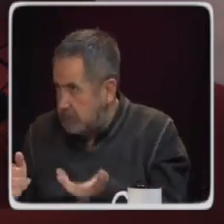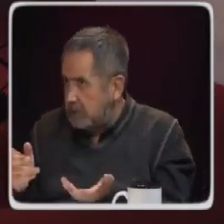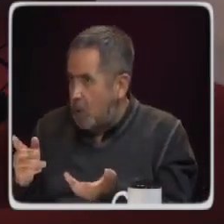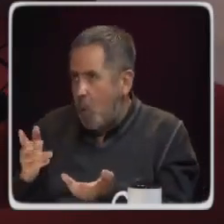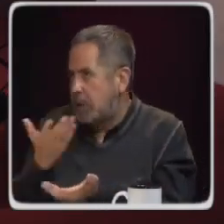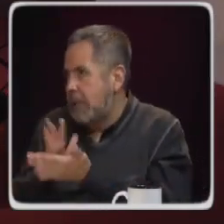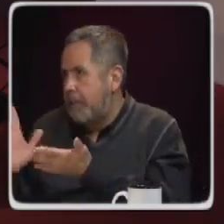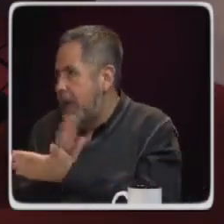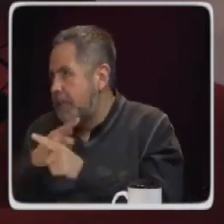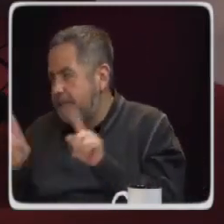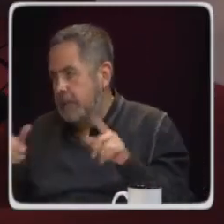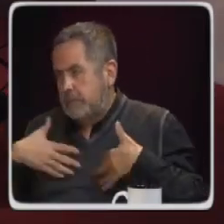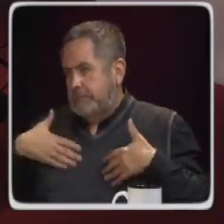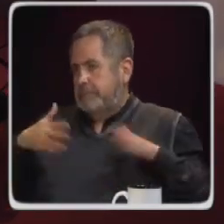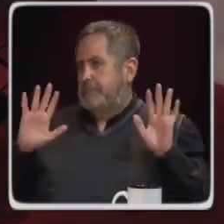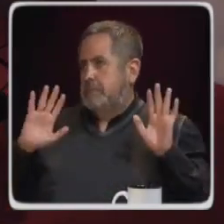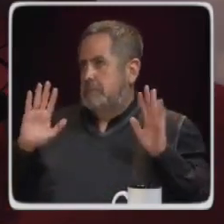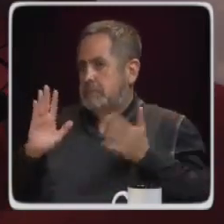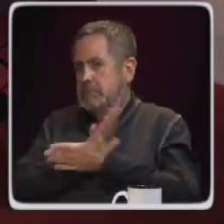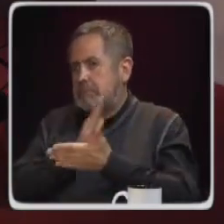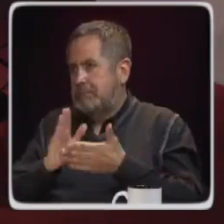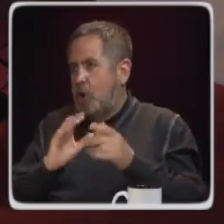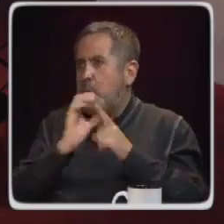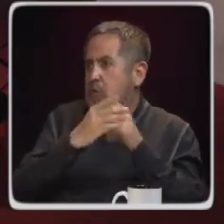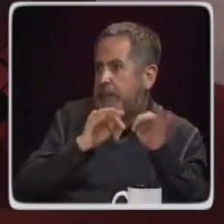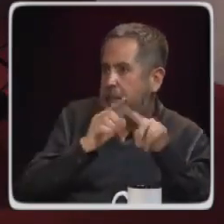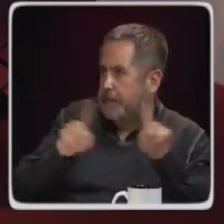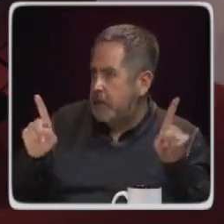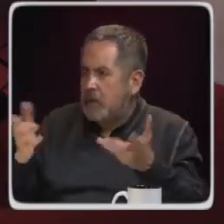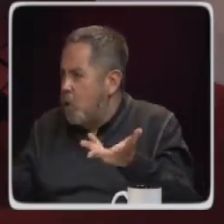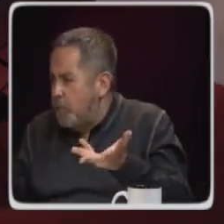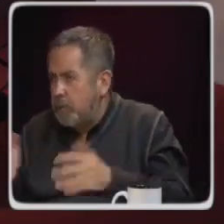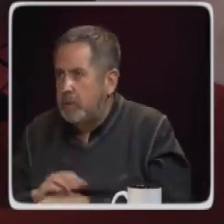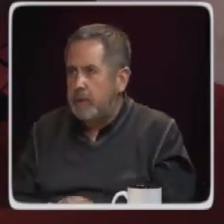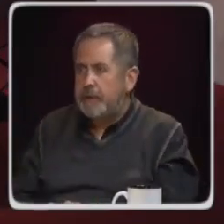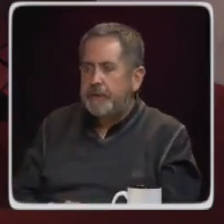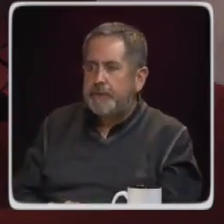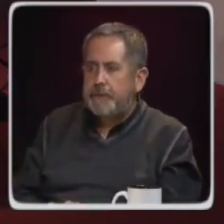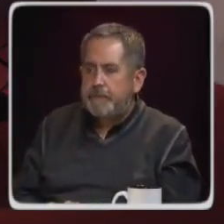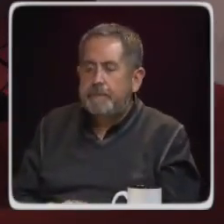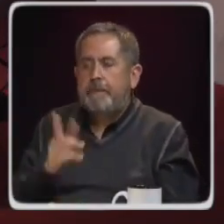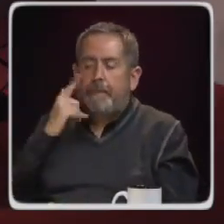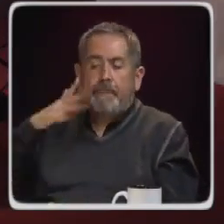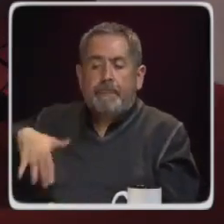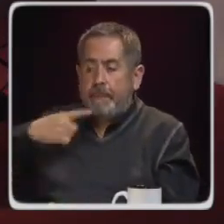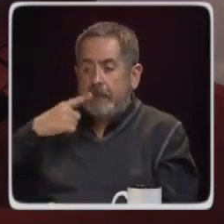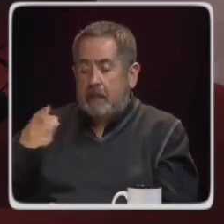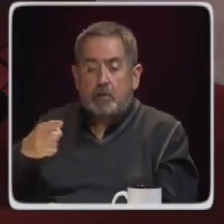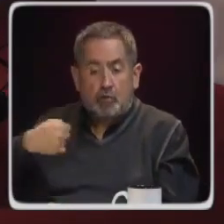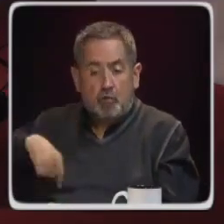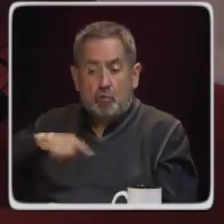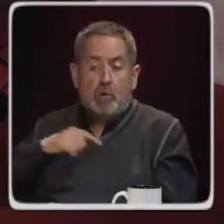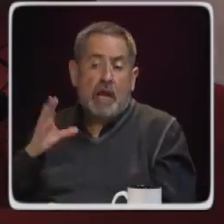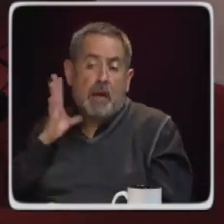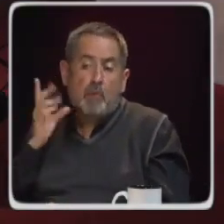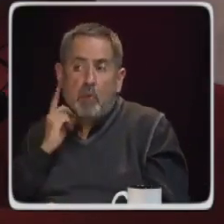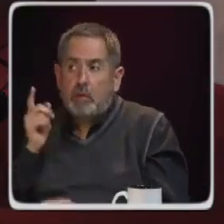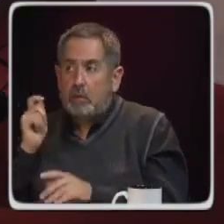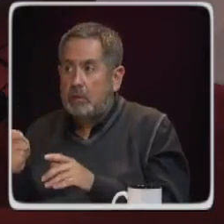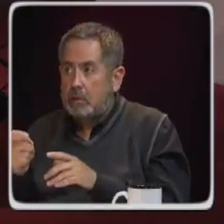puedan utilizar como los grupos indígenas que nos dicen muy claro. Los grupos indígenas ya lograron su ruta, ya saben cómo entrarle,